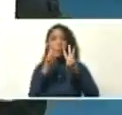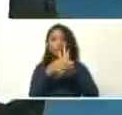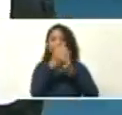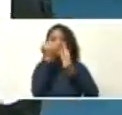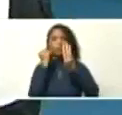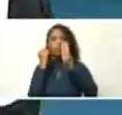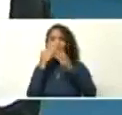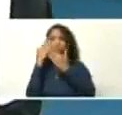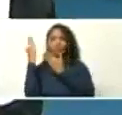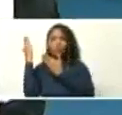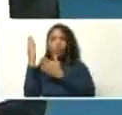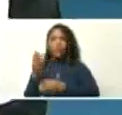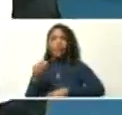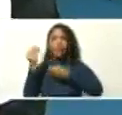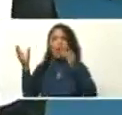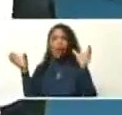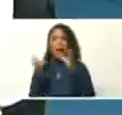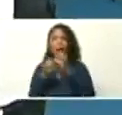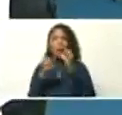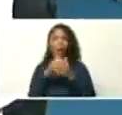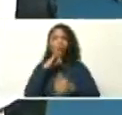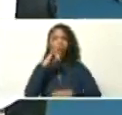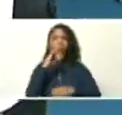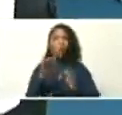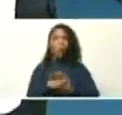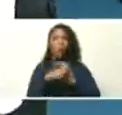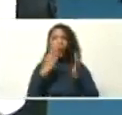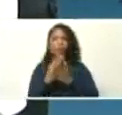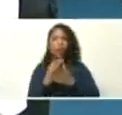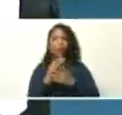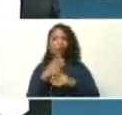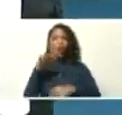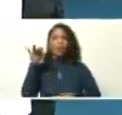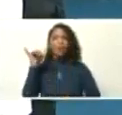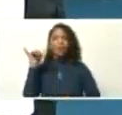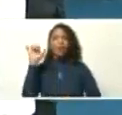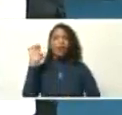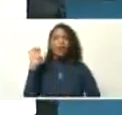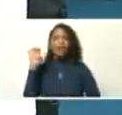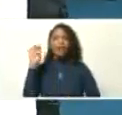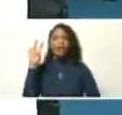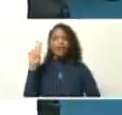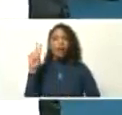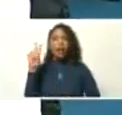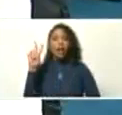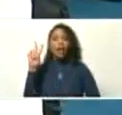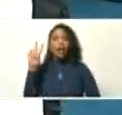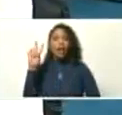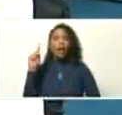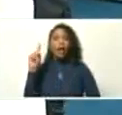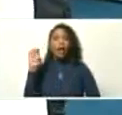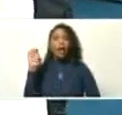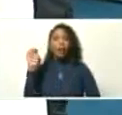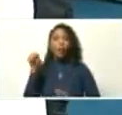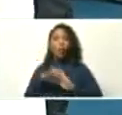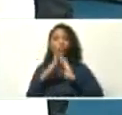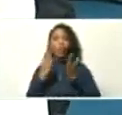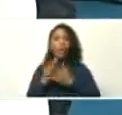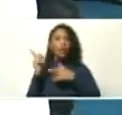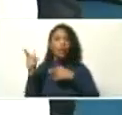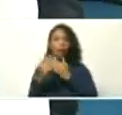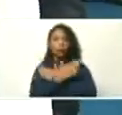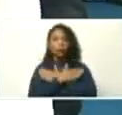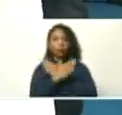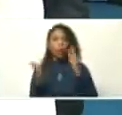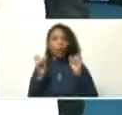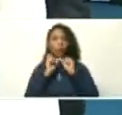se le otorga al equipo del Noticiero Mundial transmitido por YBKE Mundial en lo que ha sido también esta entrega permanente,